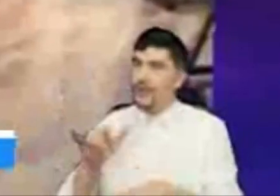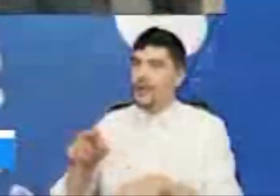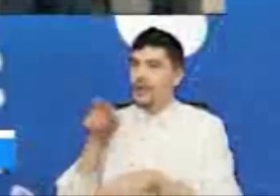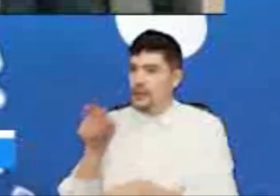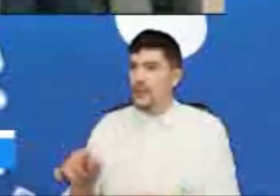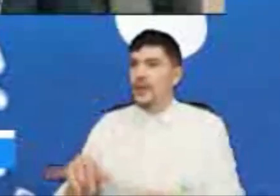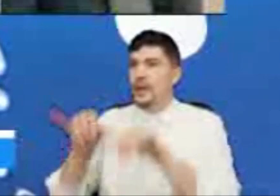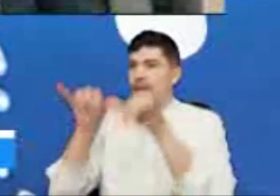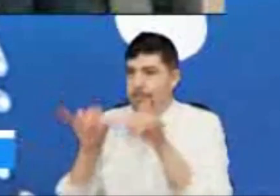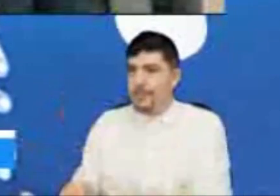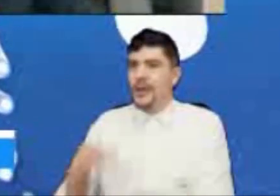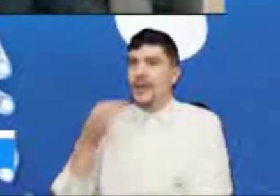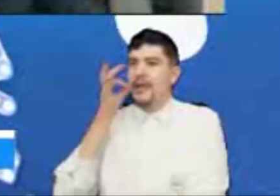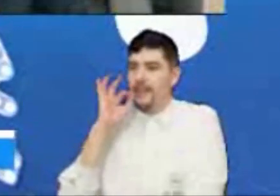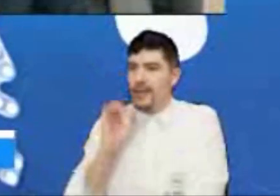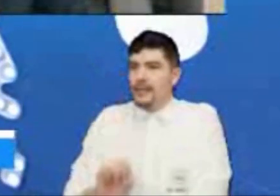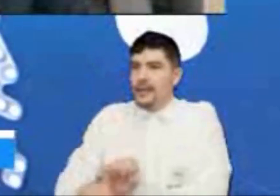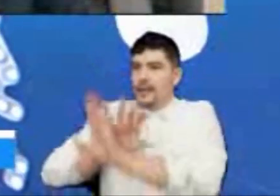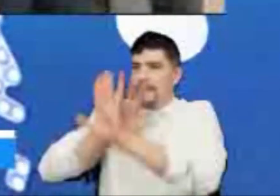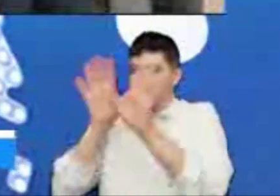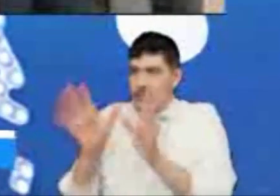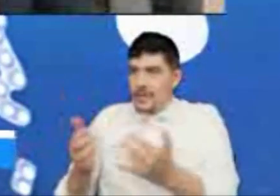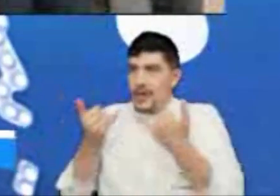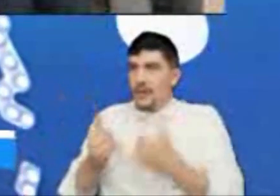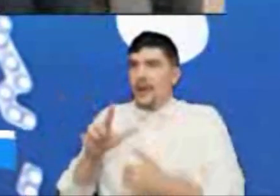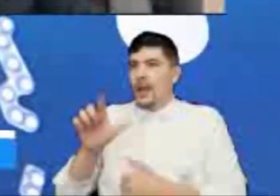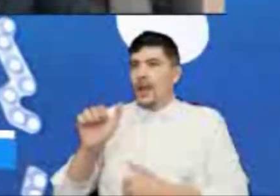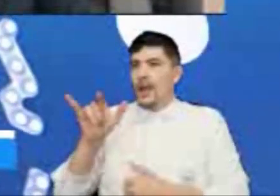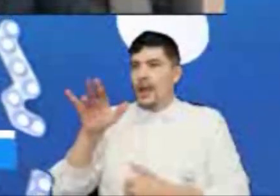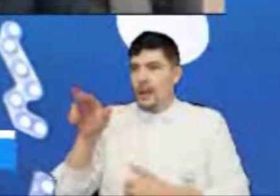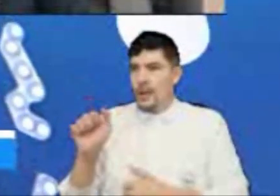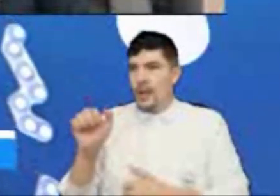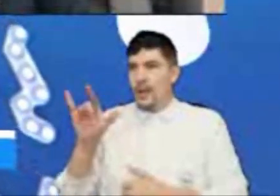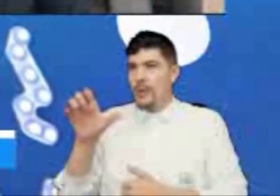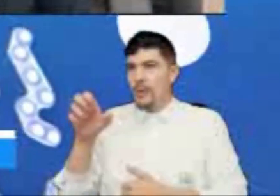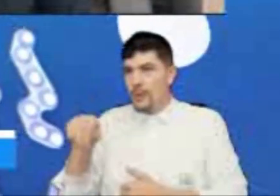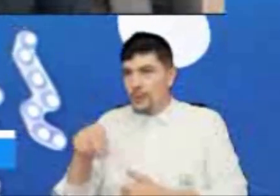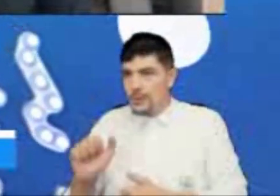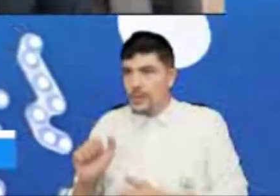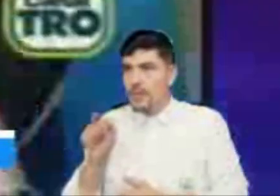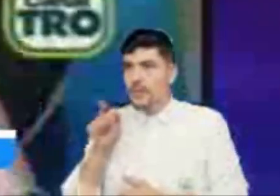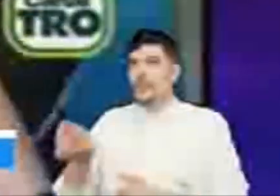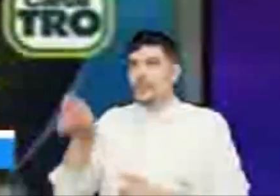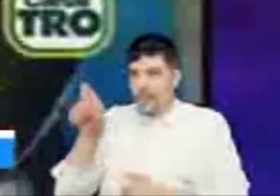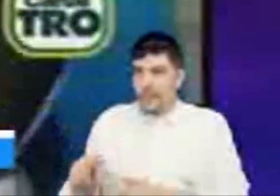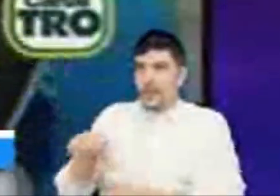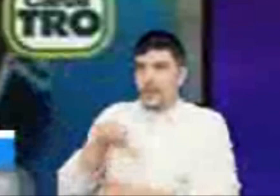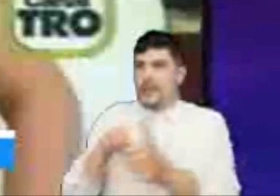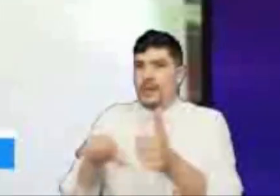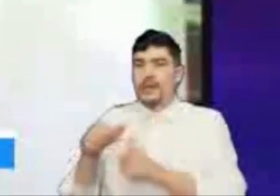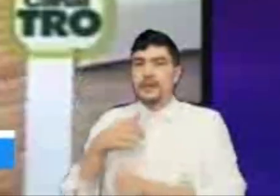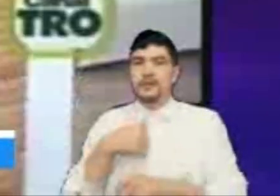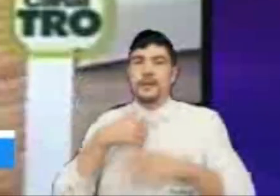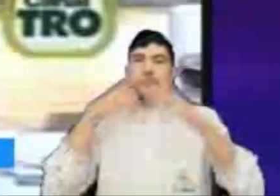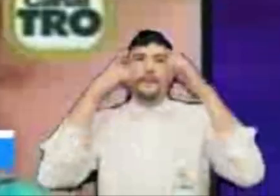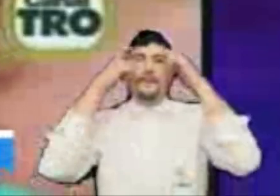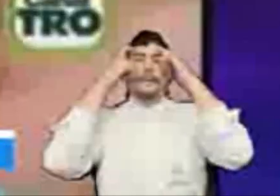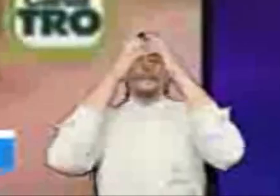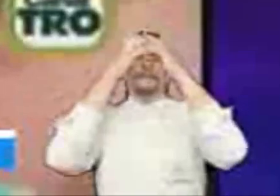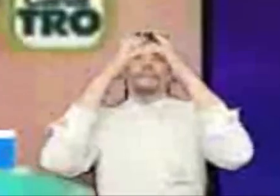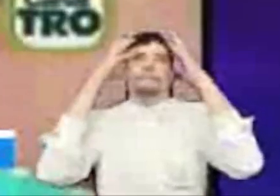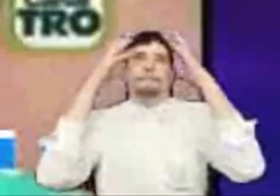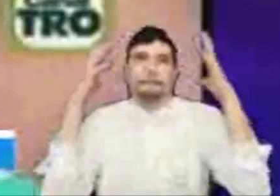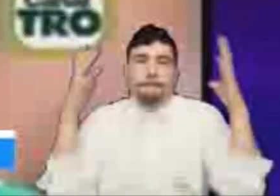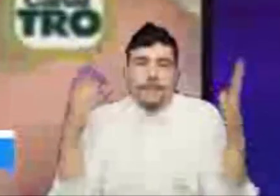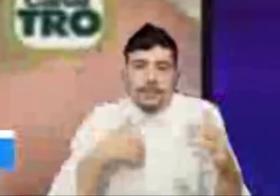de la Mañana, se nos va Laura Acuña, se nos va Sandrita Ruiz, y tú tienes que estar ahí. Yo no dimensionaba cómo era reemplazar a una mujer